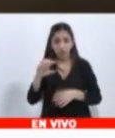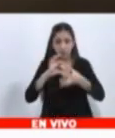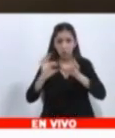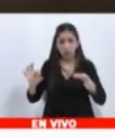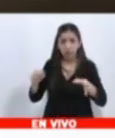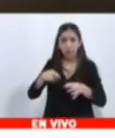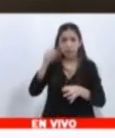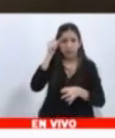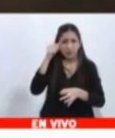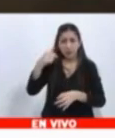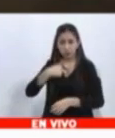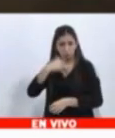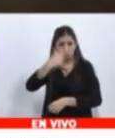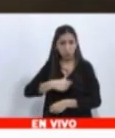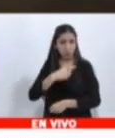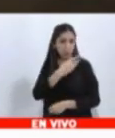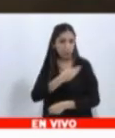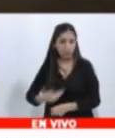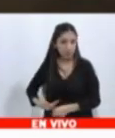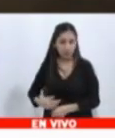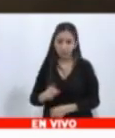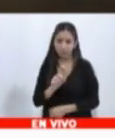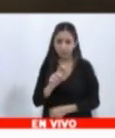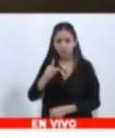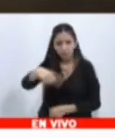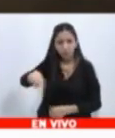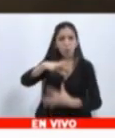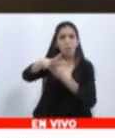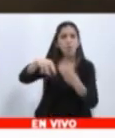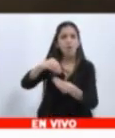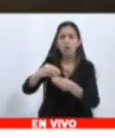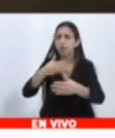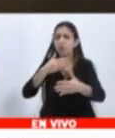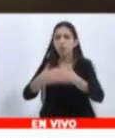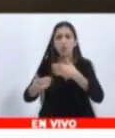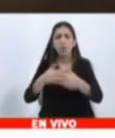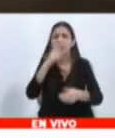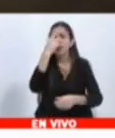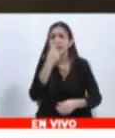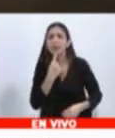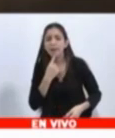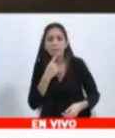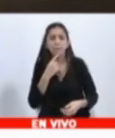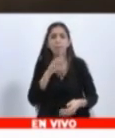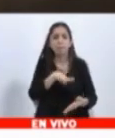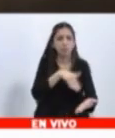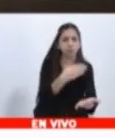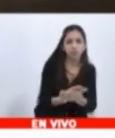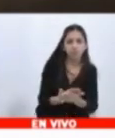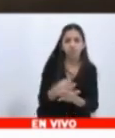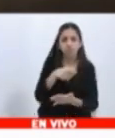Esa frase, que hoy es una frase no del presidente, sino del pueblo, caiga quien